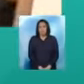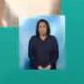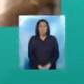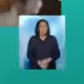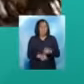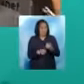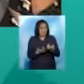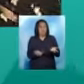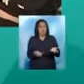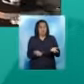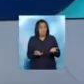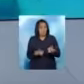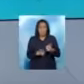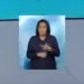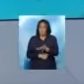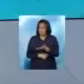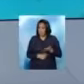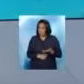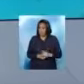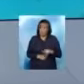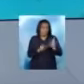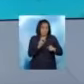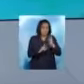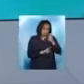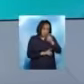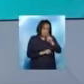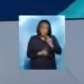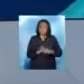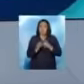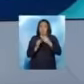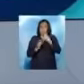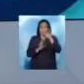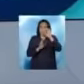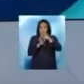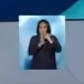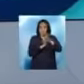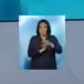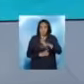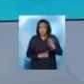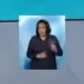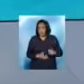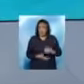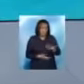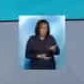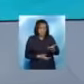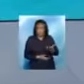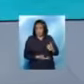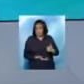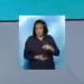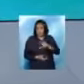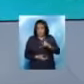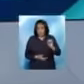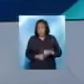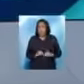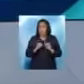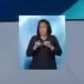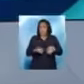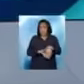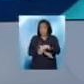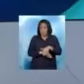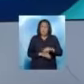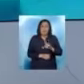Ahí está, bien. ¿Podrían invitar entonces a nuestro público a ver la película este 30? Bueno, queremos invitarlos. Este 30 de marzo estrenamos Avenida al Arco, una